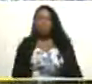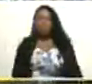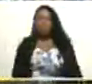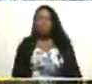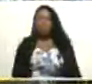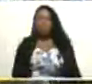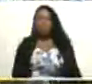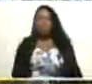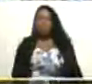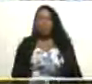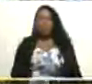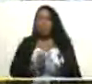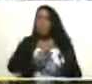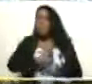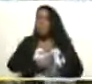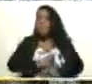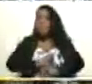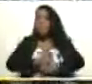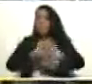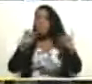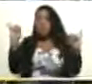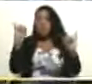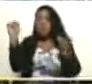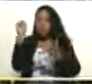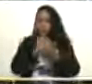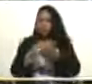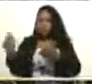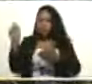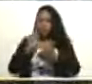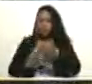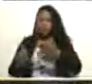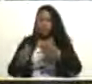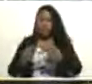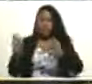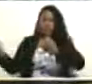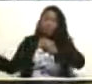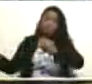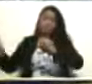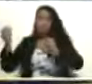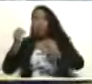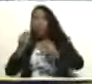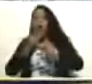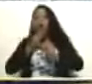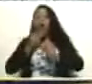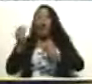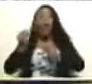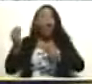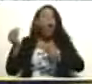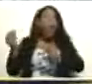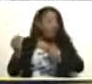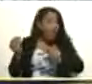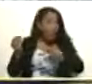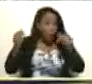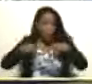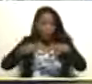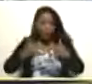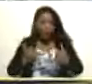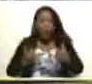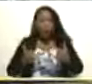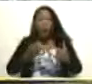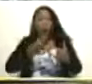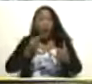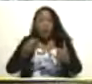Y cuando se terminó de escribir, y un gran debate, porque la juventud más joven no sabe que esto ha sido así, no lo